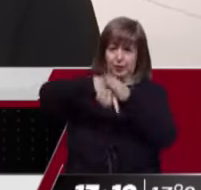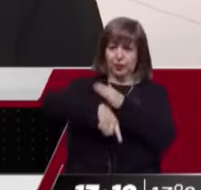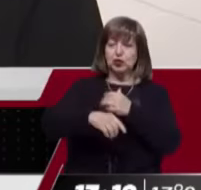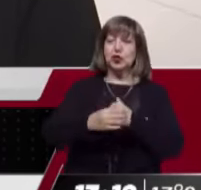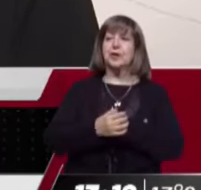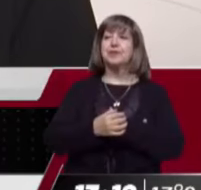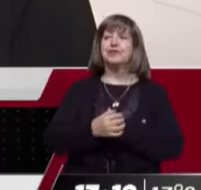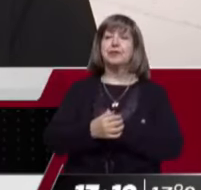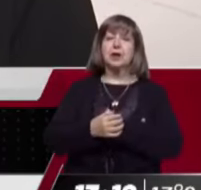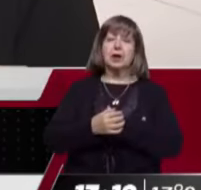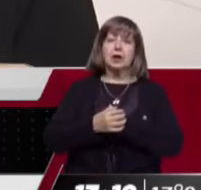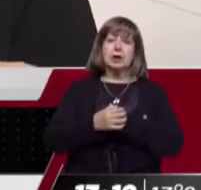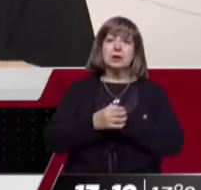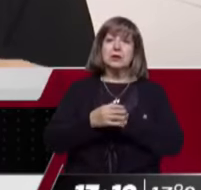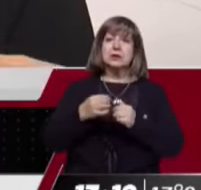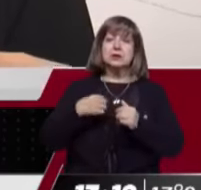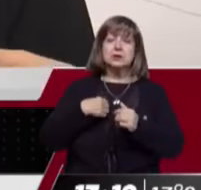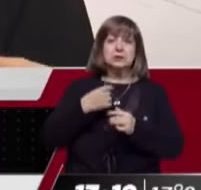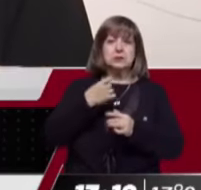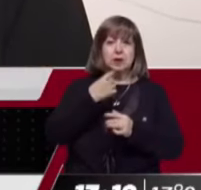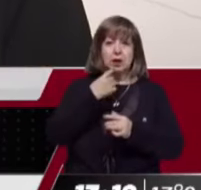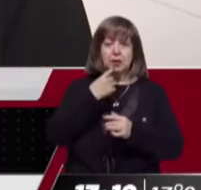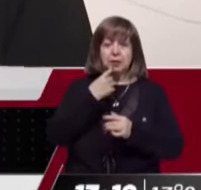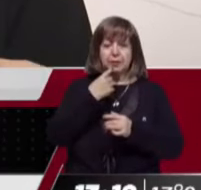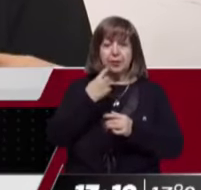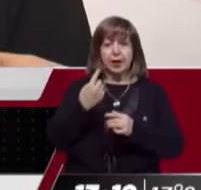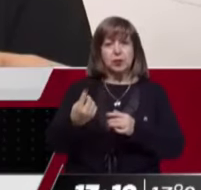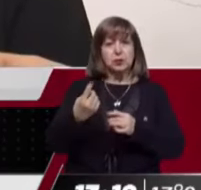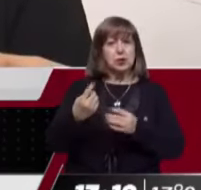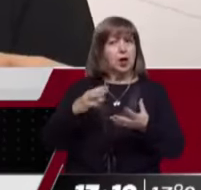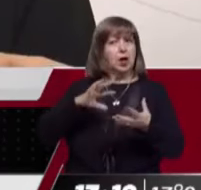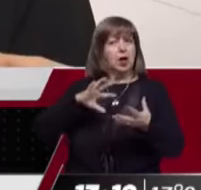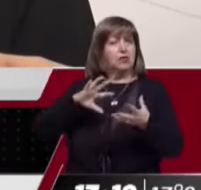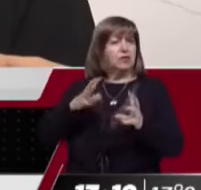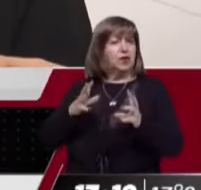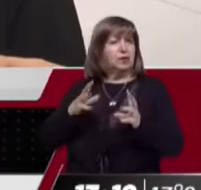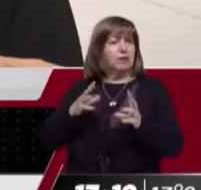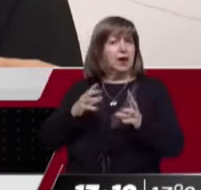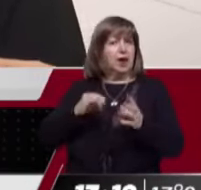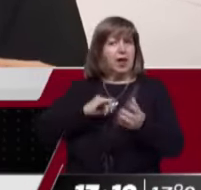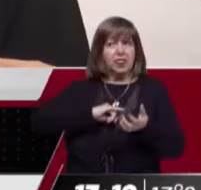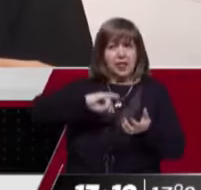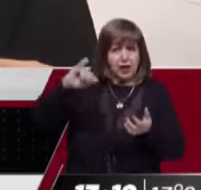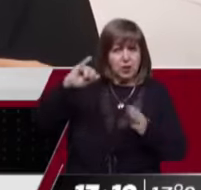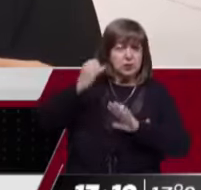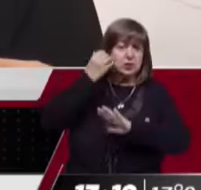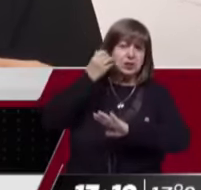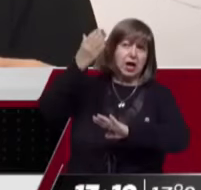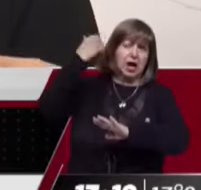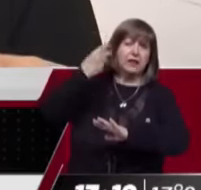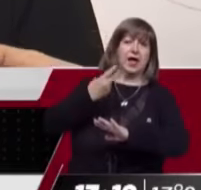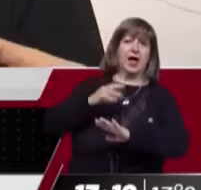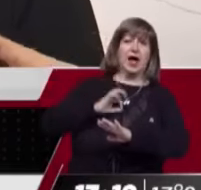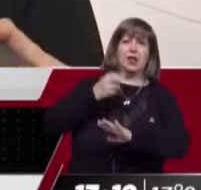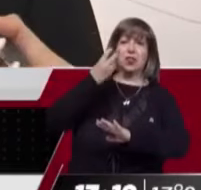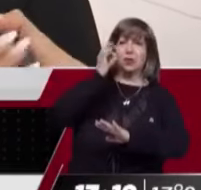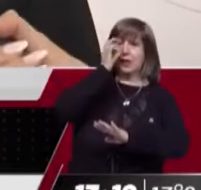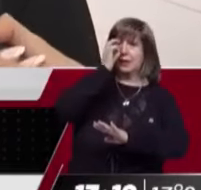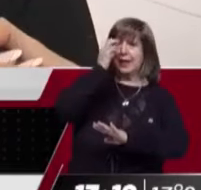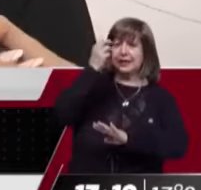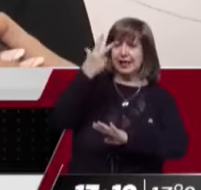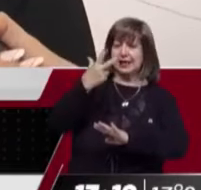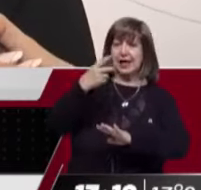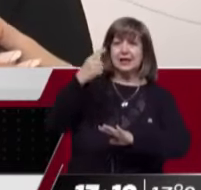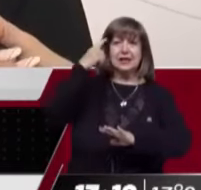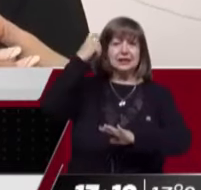afectado en la forma en la que relata Verónica lo que sucedió? Digo, las denuncias fueron efectuadas en 2023, las pericias en